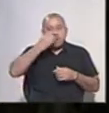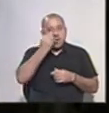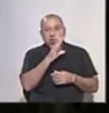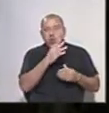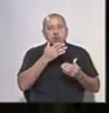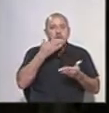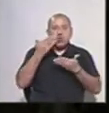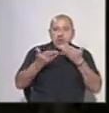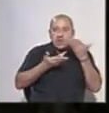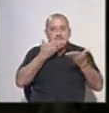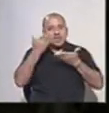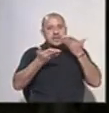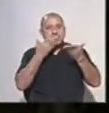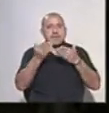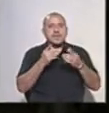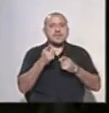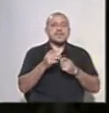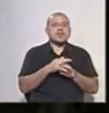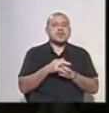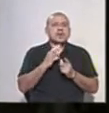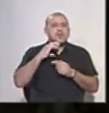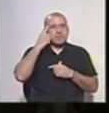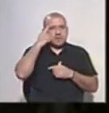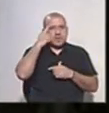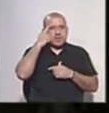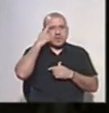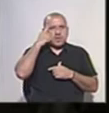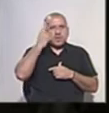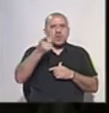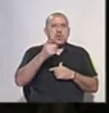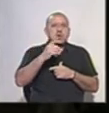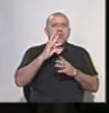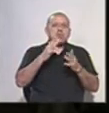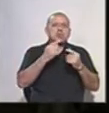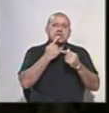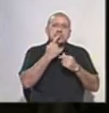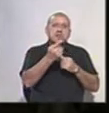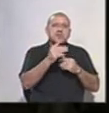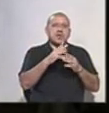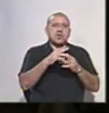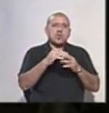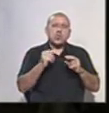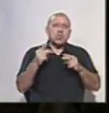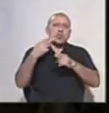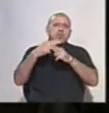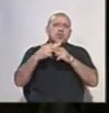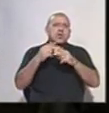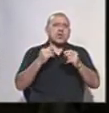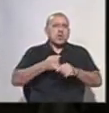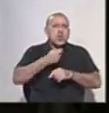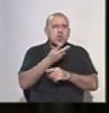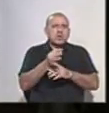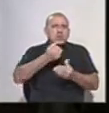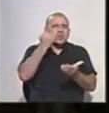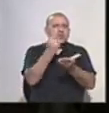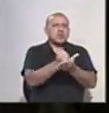su trabajo, por cómo él ha dirigido. Yo pensaba, dentro de todo lo que se dice cuando está por volver a salir un título grande y todo lo demás, ¿cuánto le metés de tu sello o